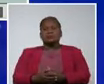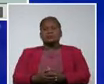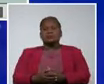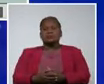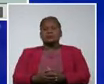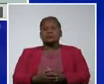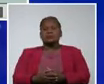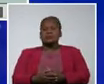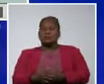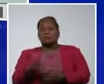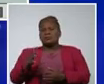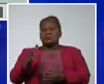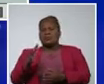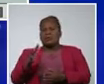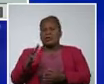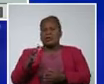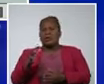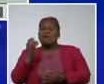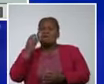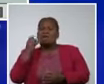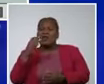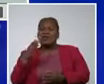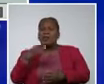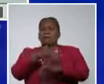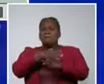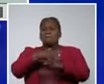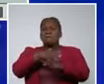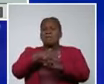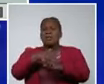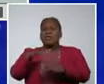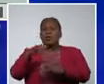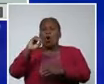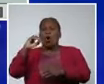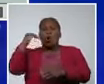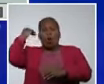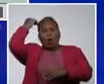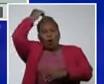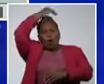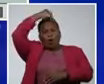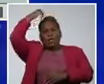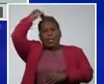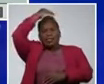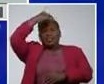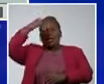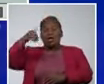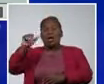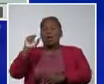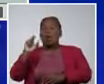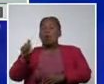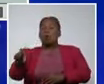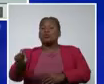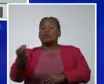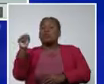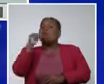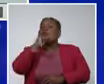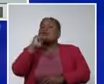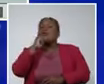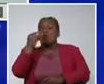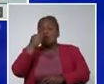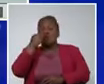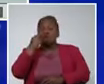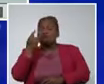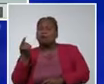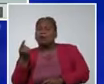medio verde ahí la región del Medio Oriente, y por último en rojo, que prácticamente no se ve. En azul